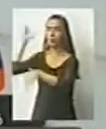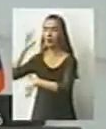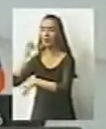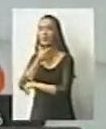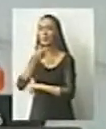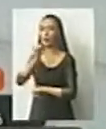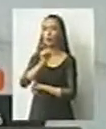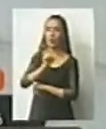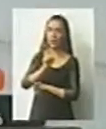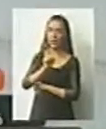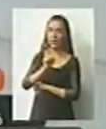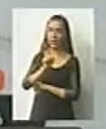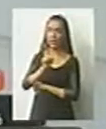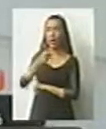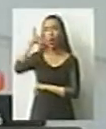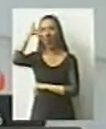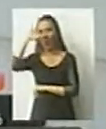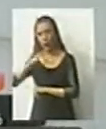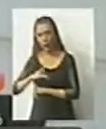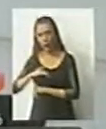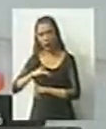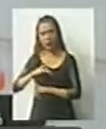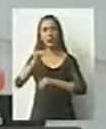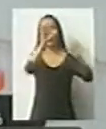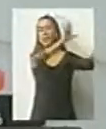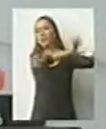la presencia del ministro de Infraestructura, que vino